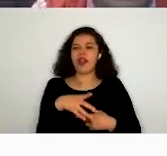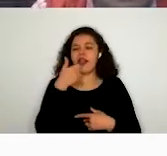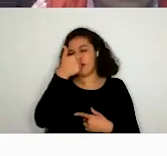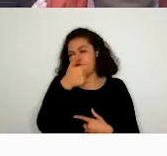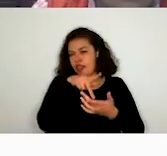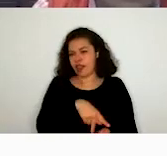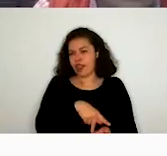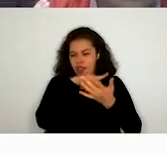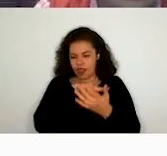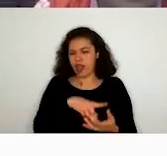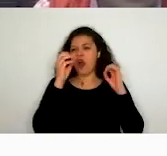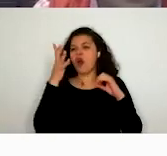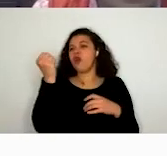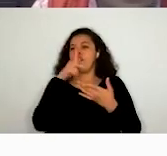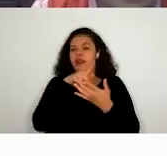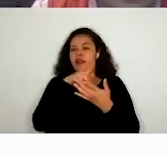o 9 kilogramos.